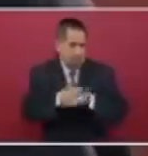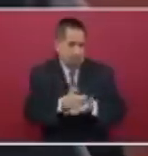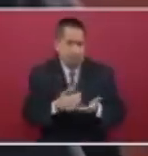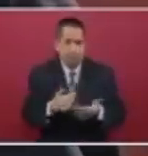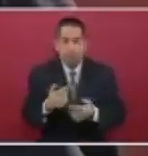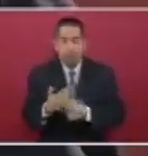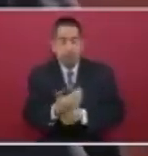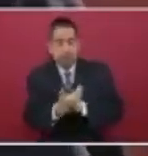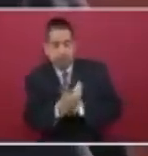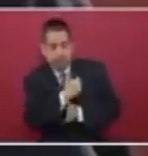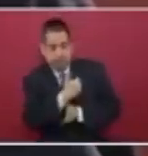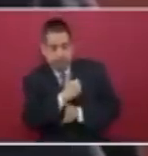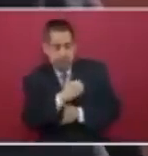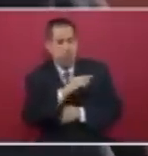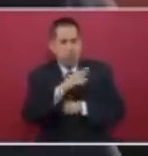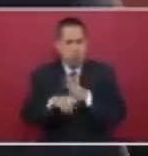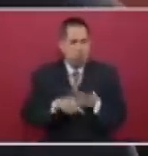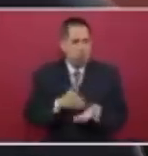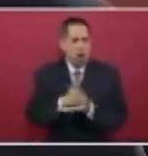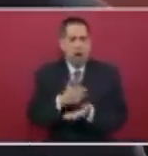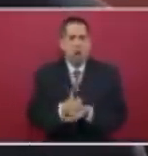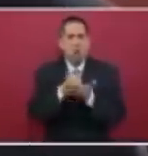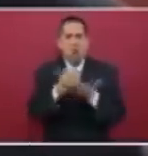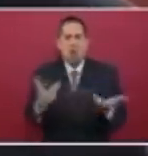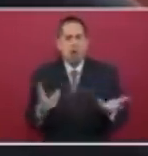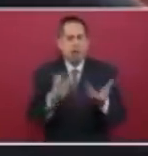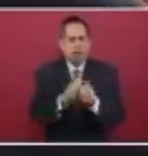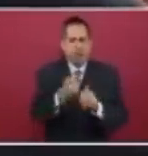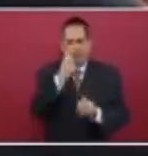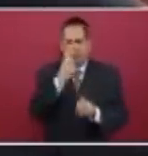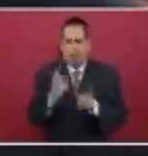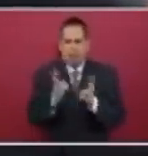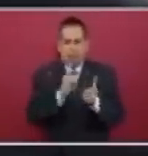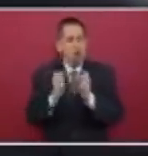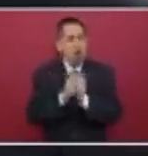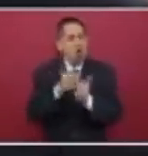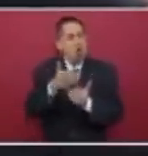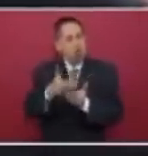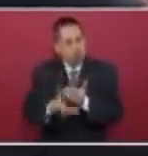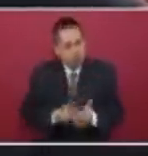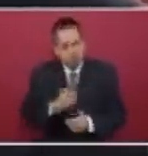los piden podemos intervenir para respetuosamente